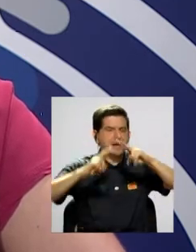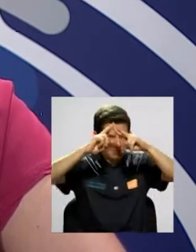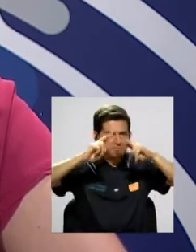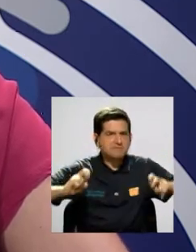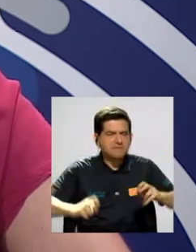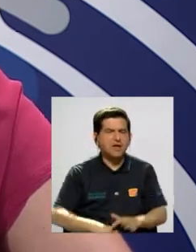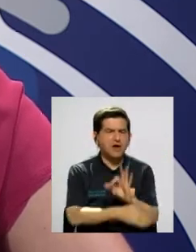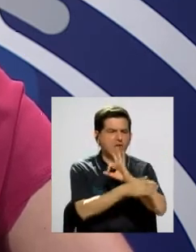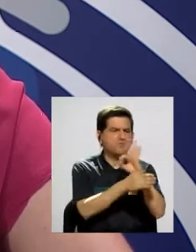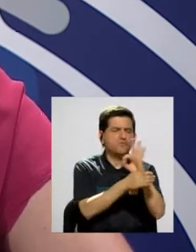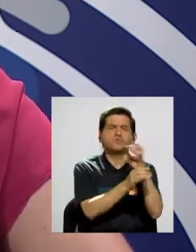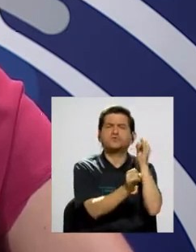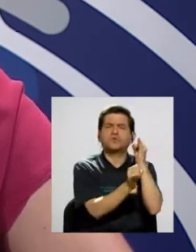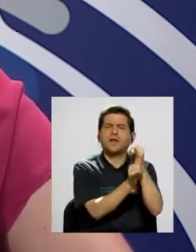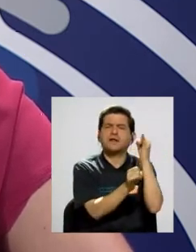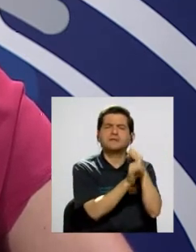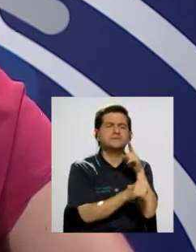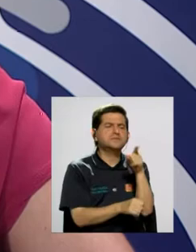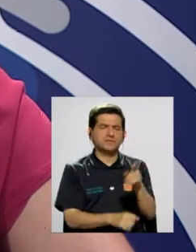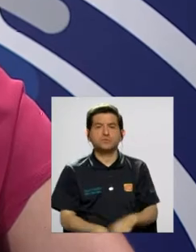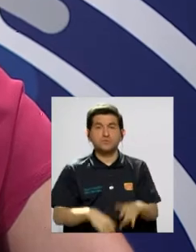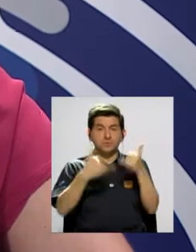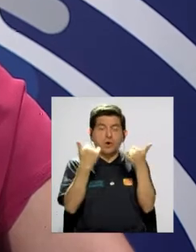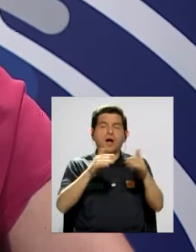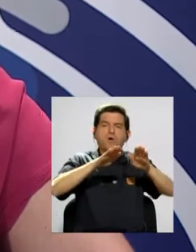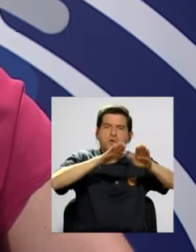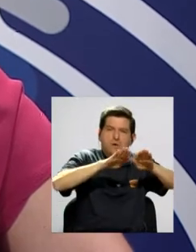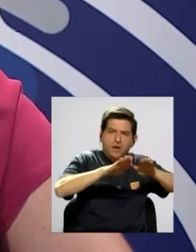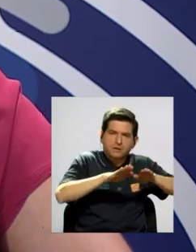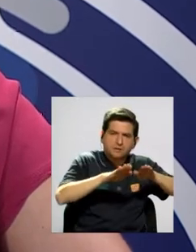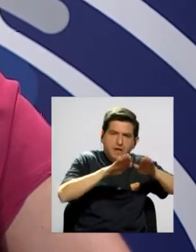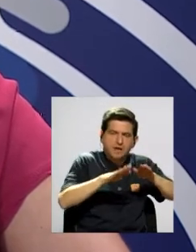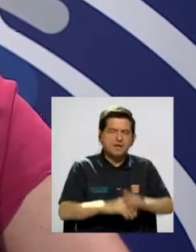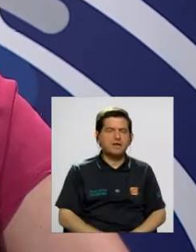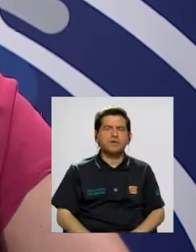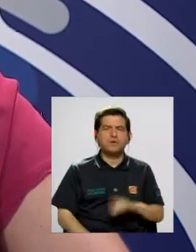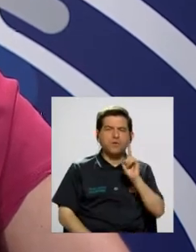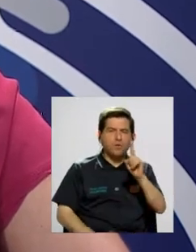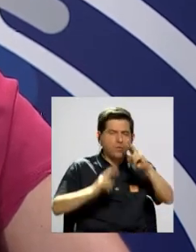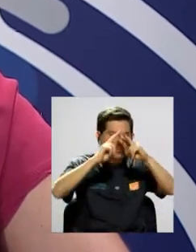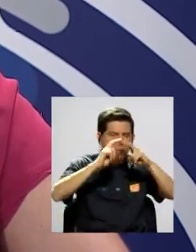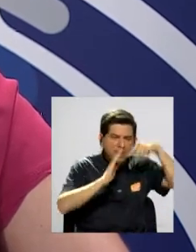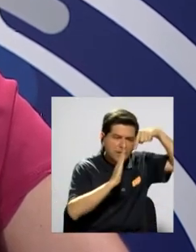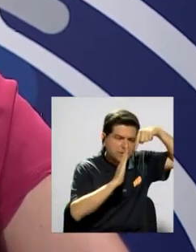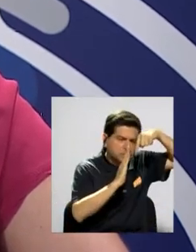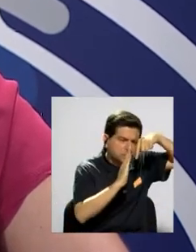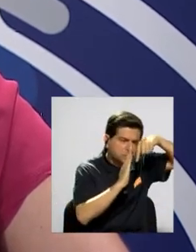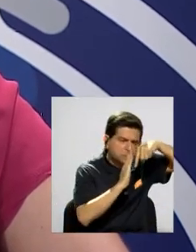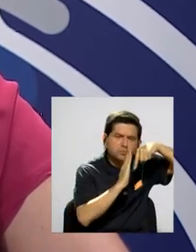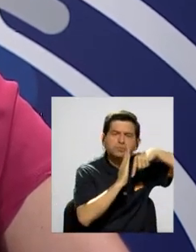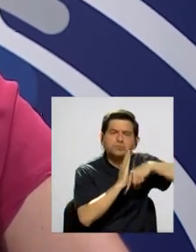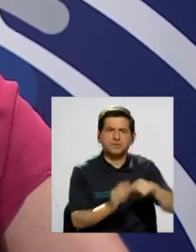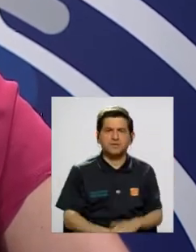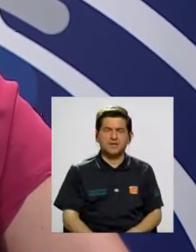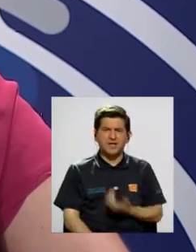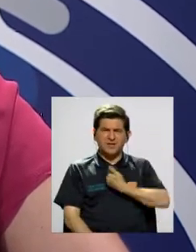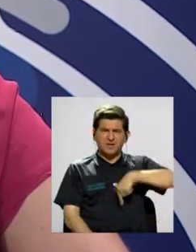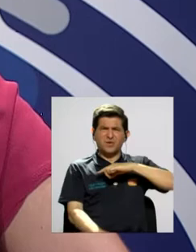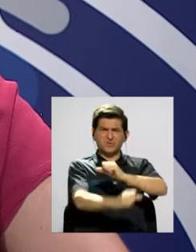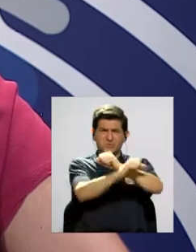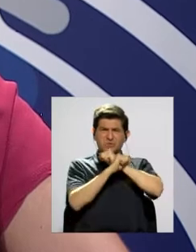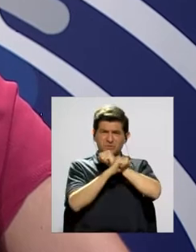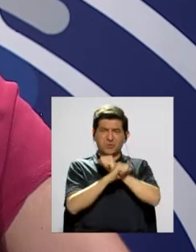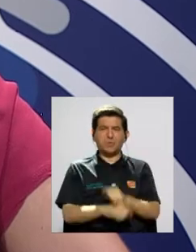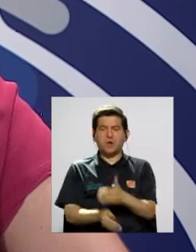Cómo ha funcionado nuestra institucionalidad ahora con más calma y ya en retrospectiva, cómo podemos asegurarnos de que